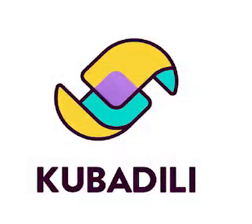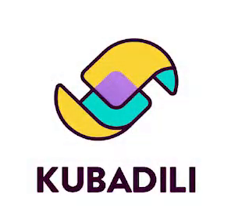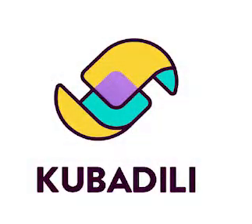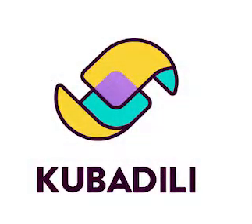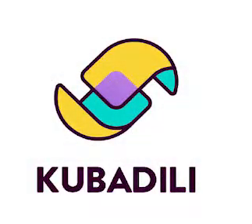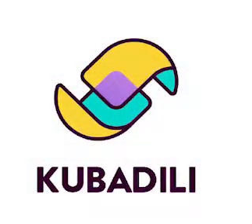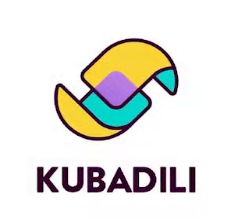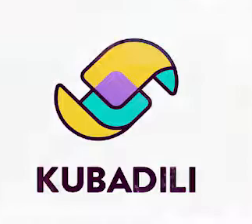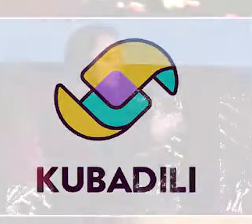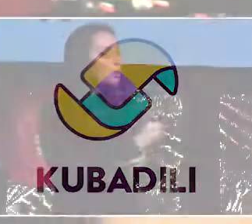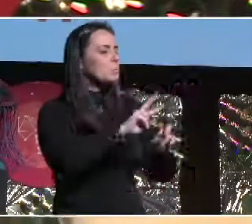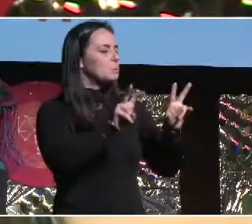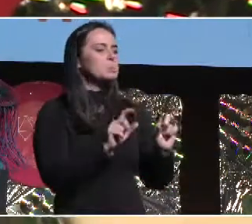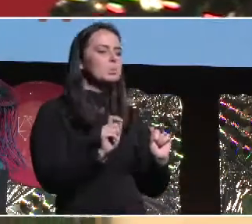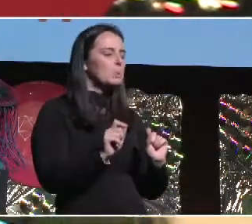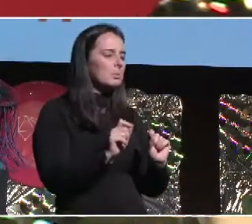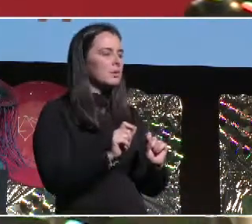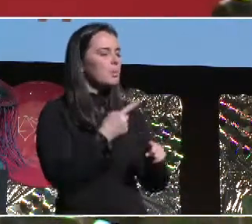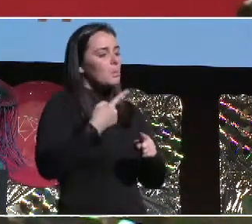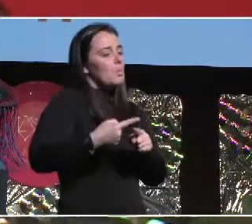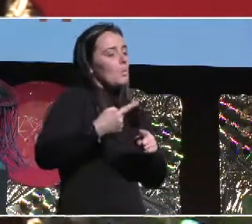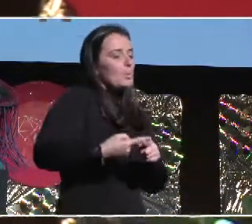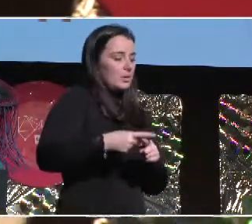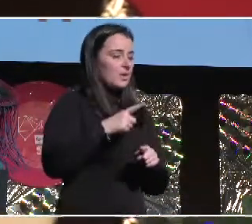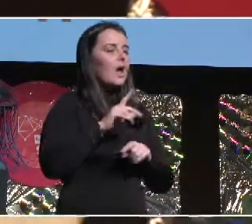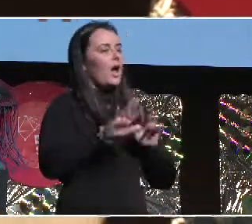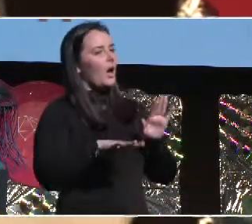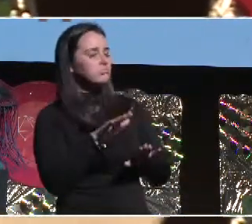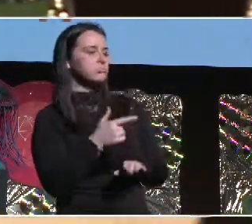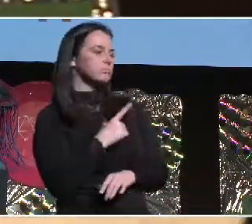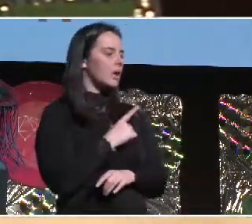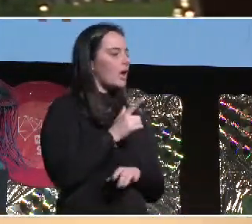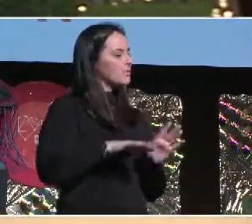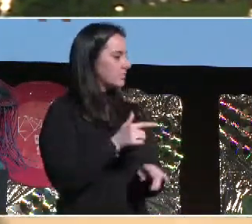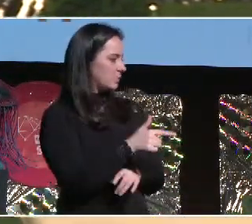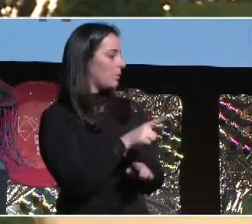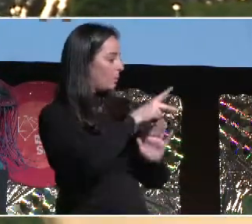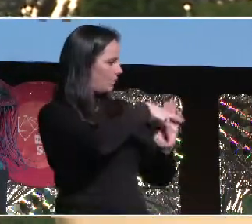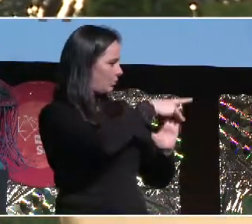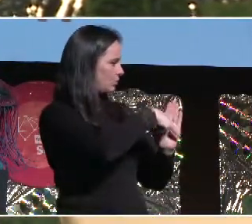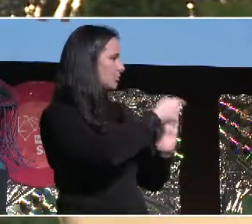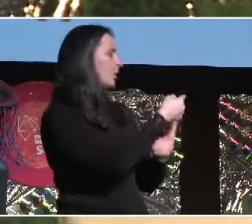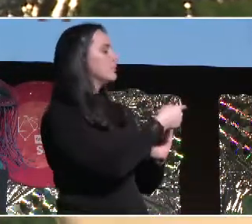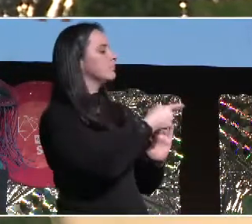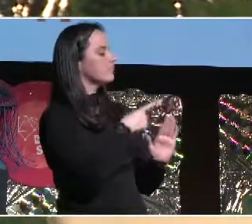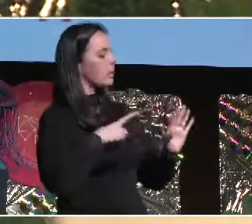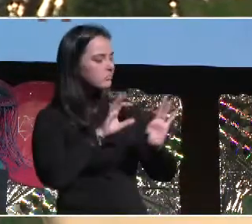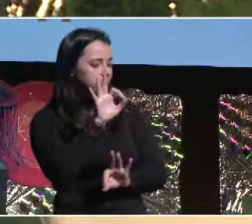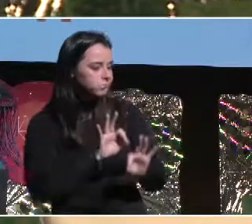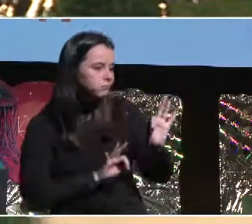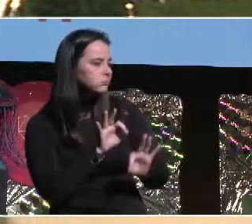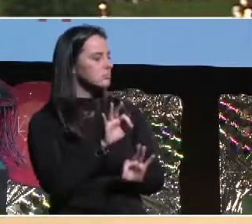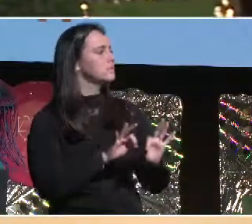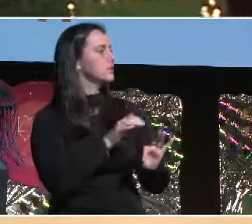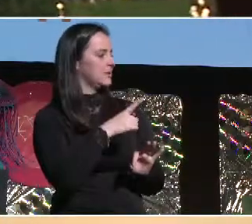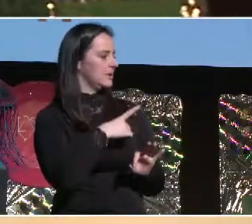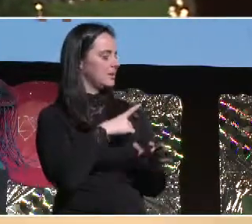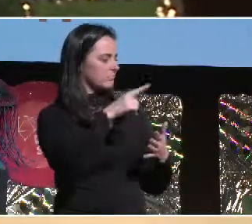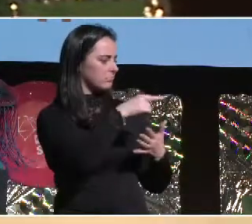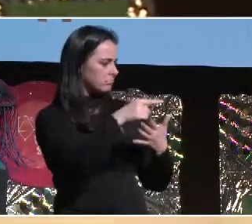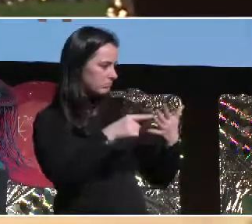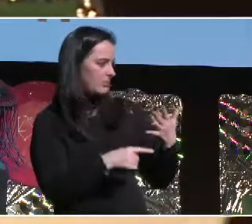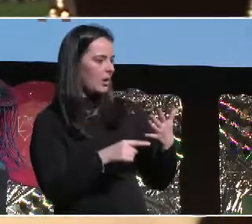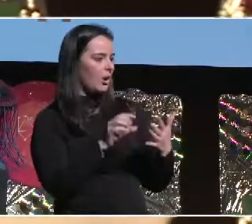contar un poquito más de qué se trata y por qué son tan poderosos. Este proyecto lo realizamos en conjunto varias